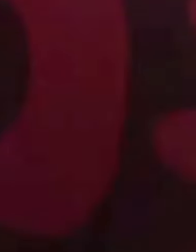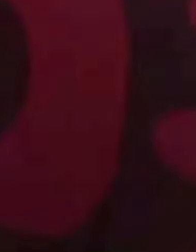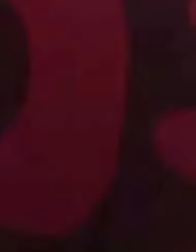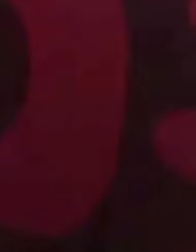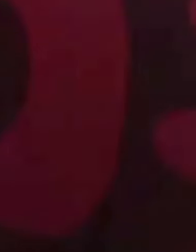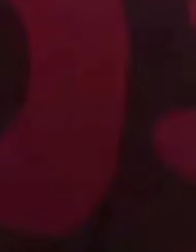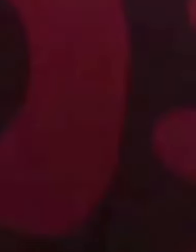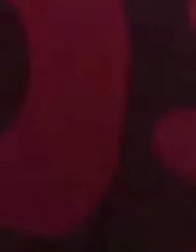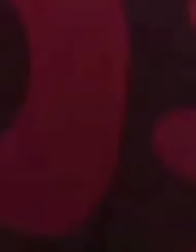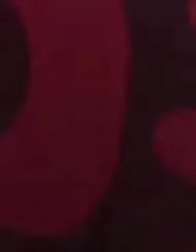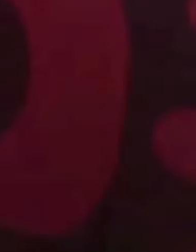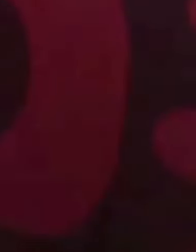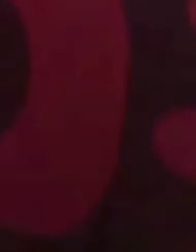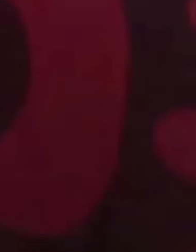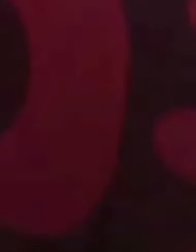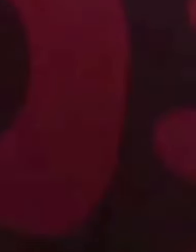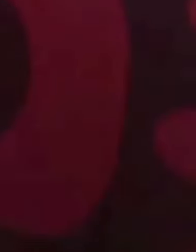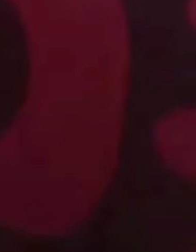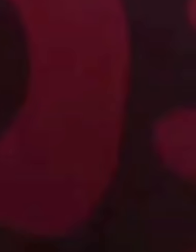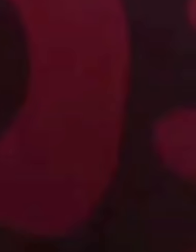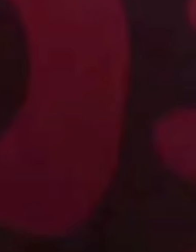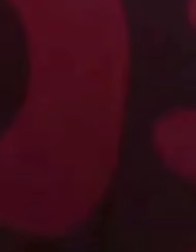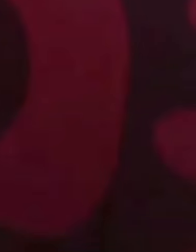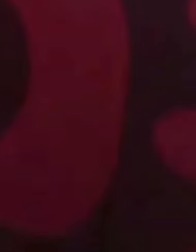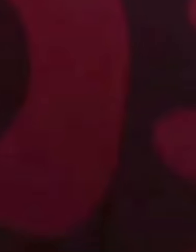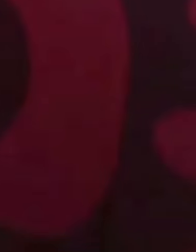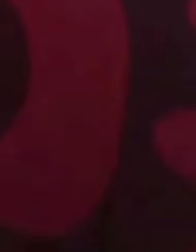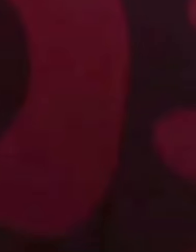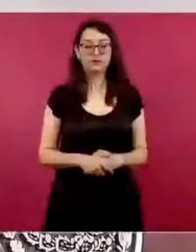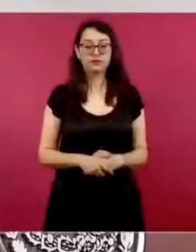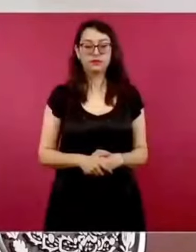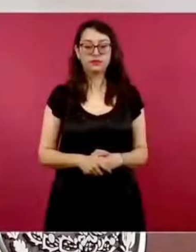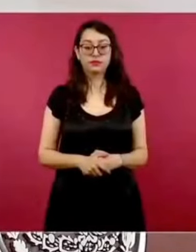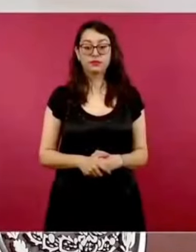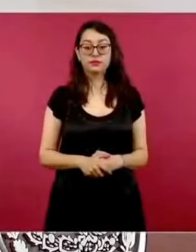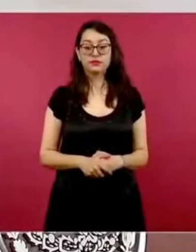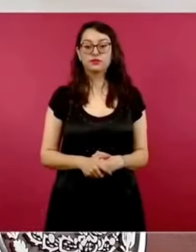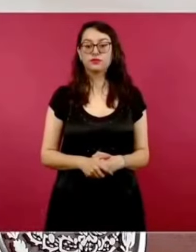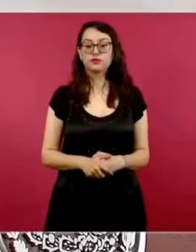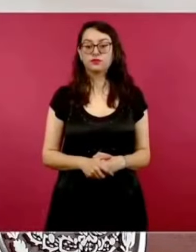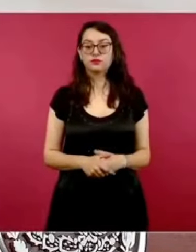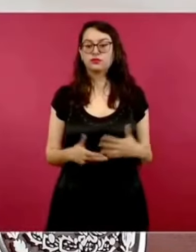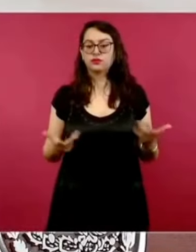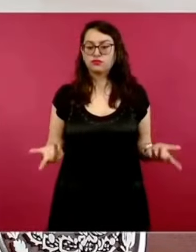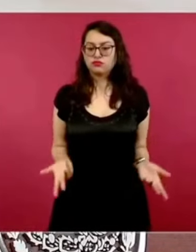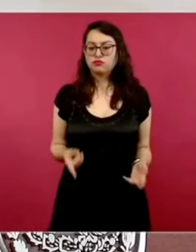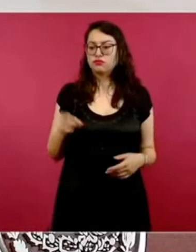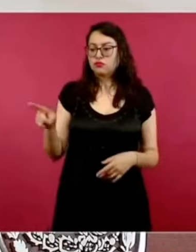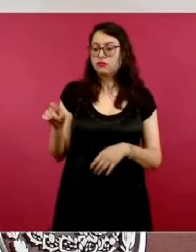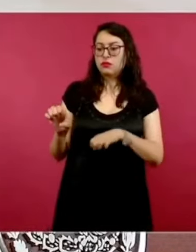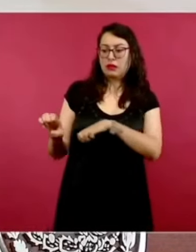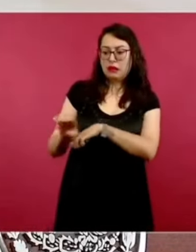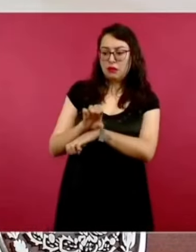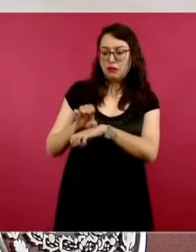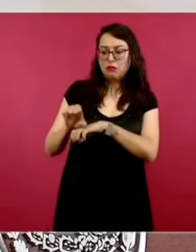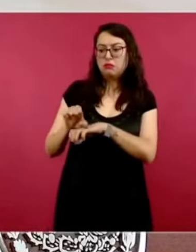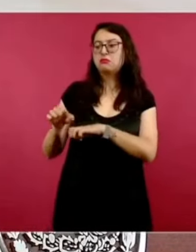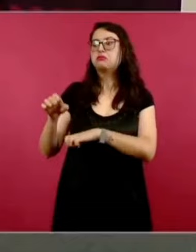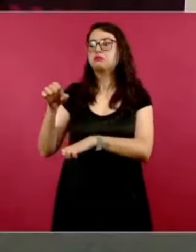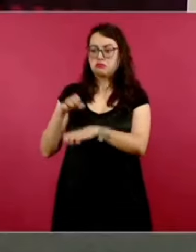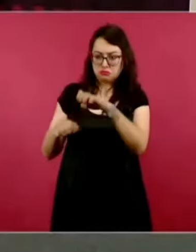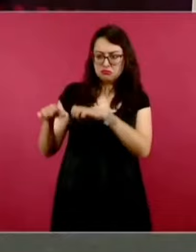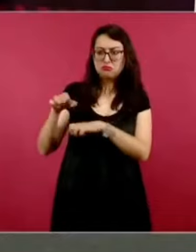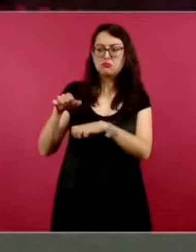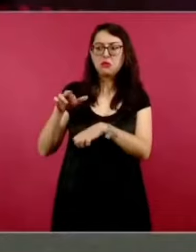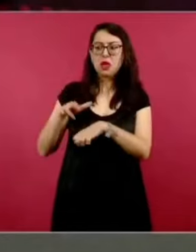mismo con el embajador de Ecuador. Vamos a ir